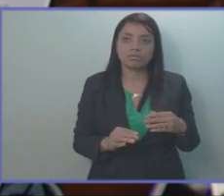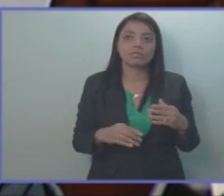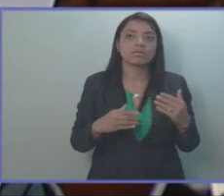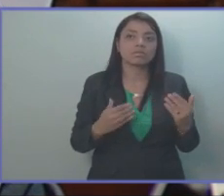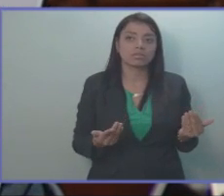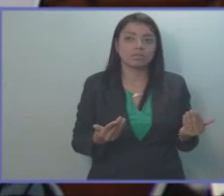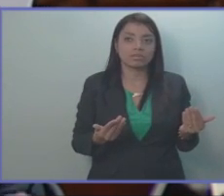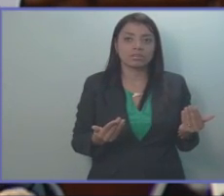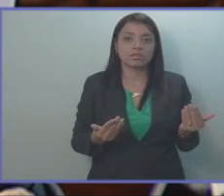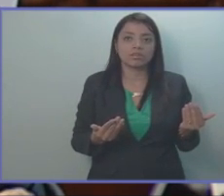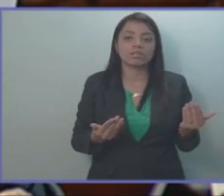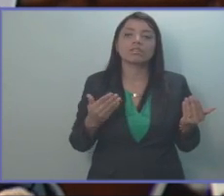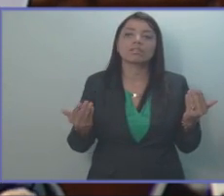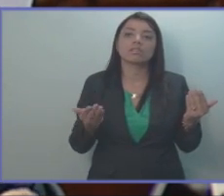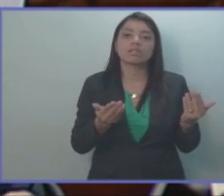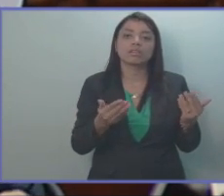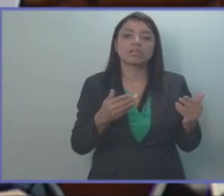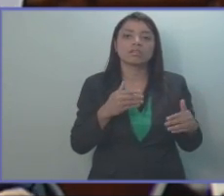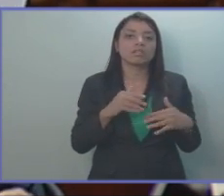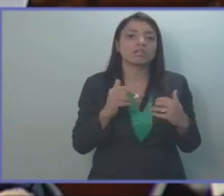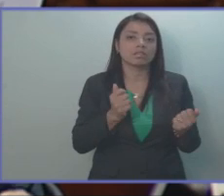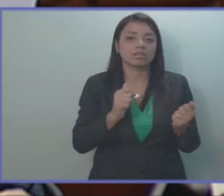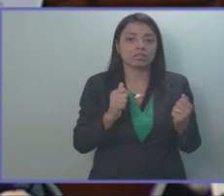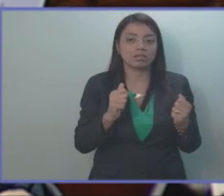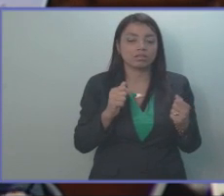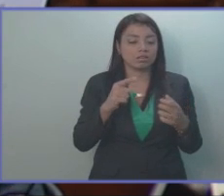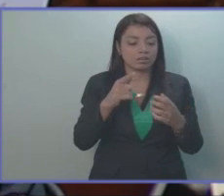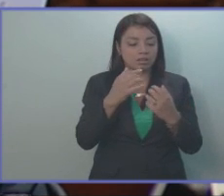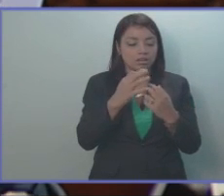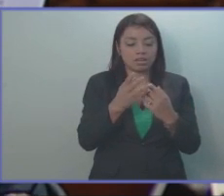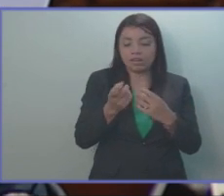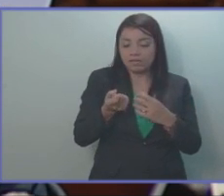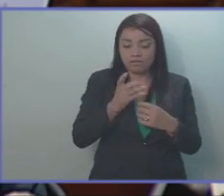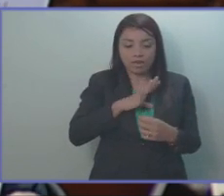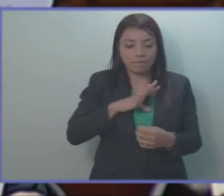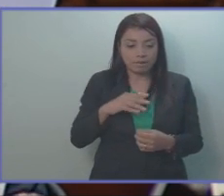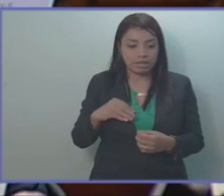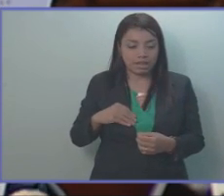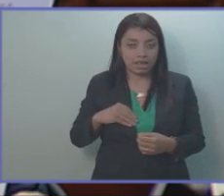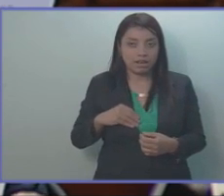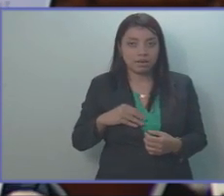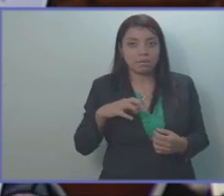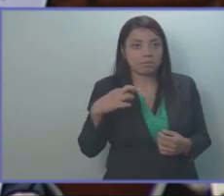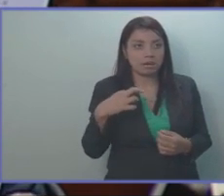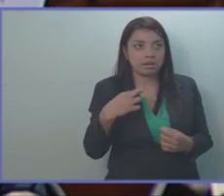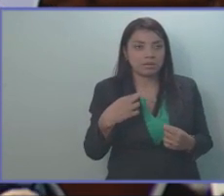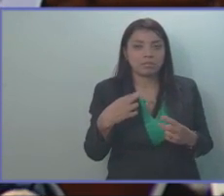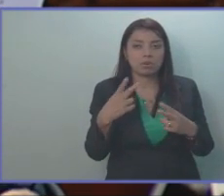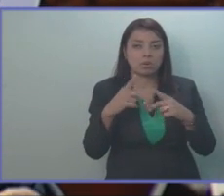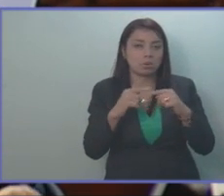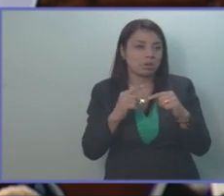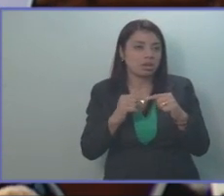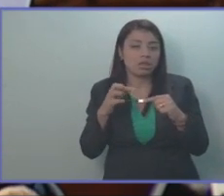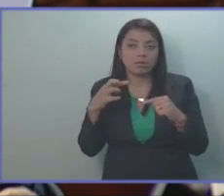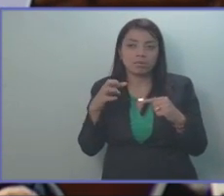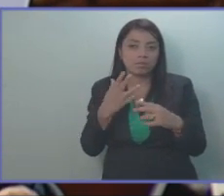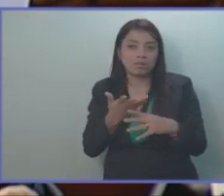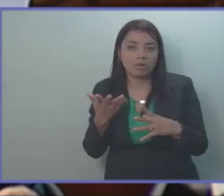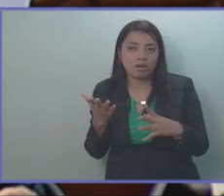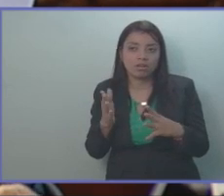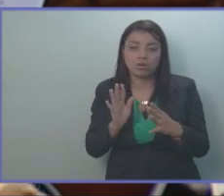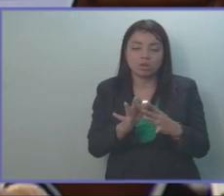grado de consanguinidad y 2º de afinidad. Sea necesario alojarlos en un régimen